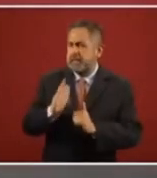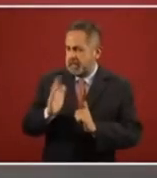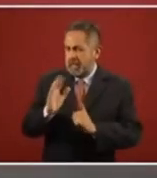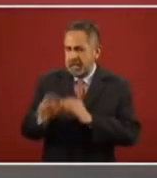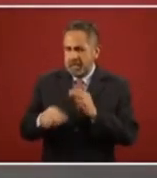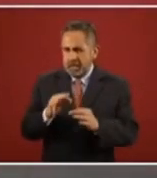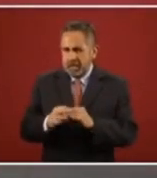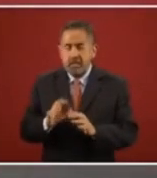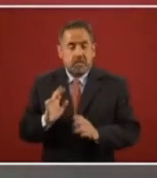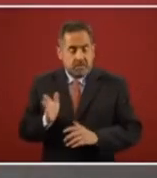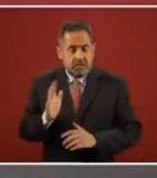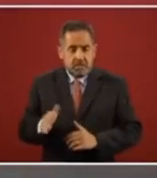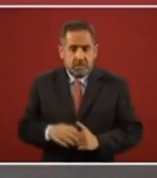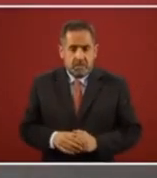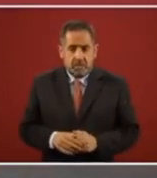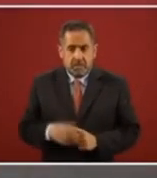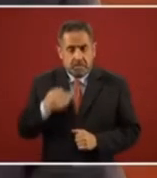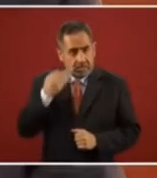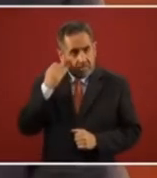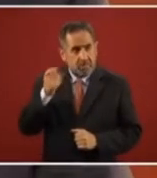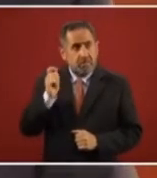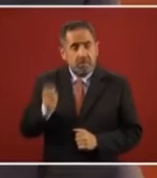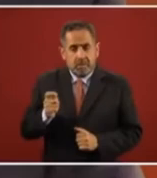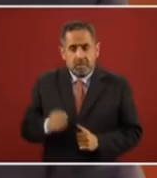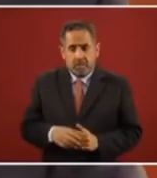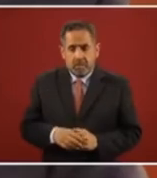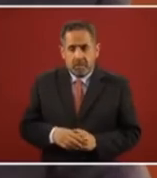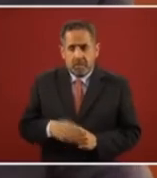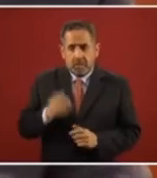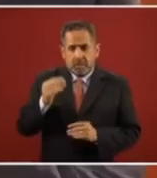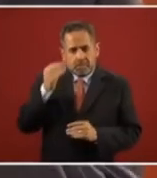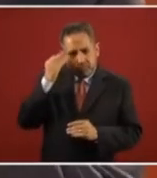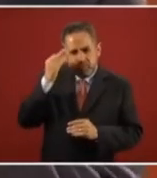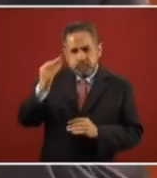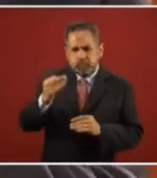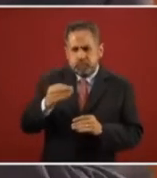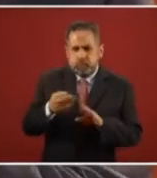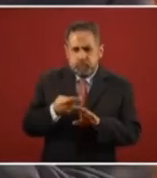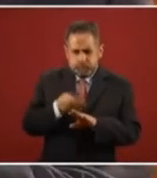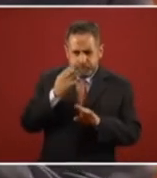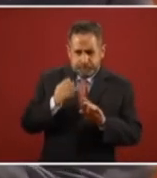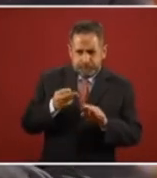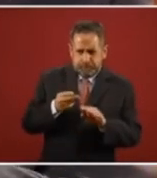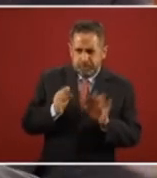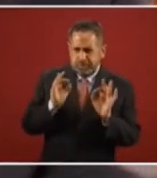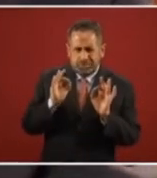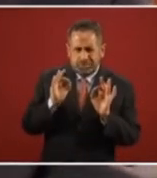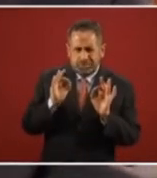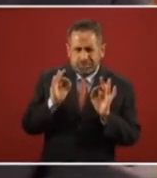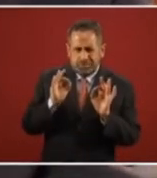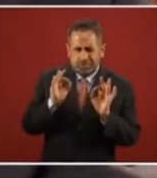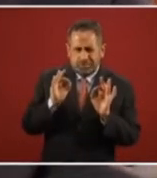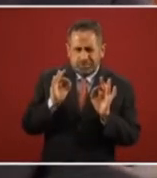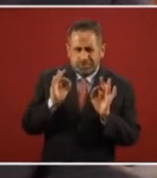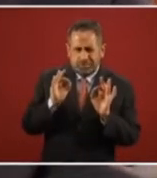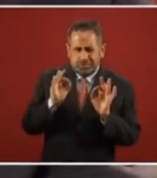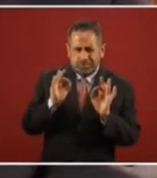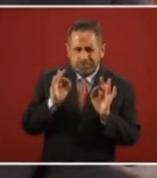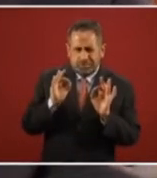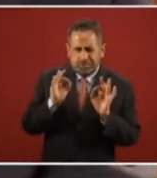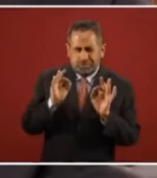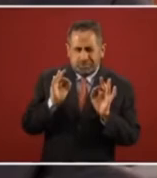se logró durante mucho tiempo y de manera muy particular pues